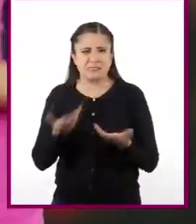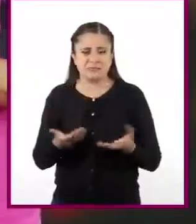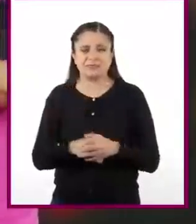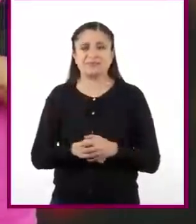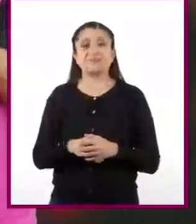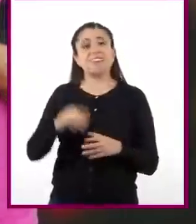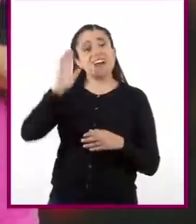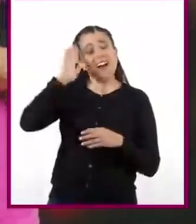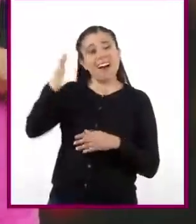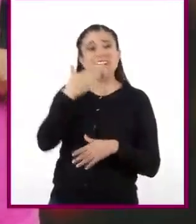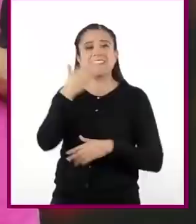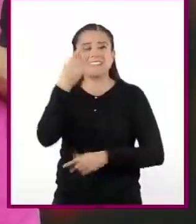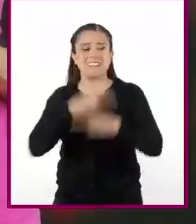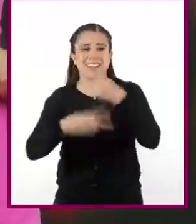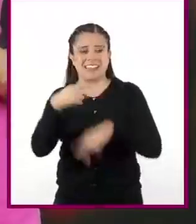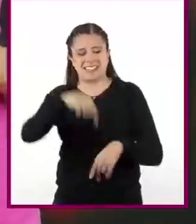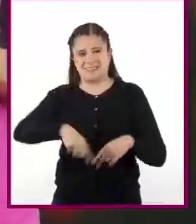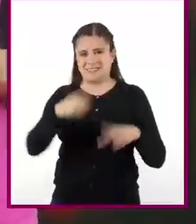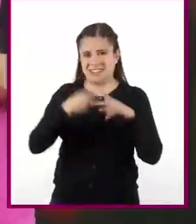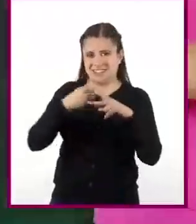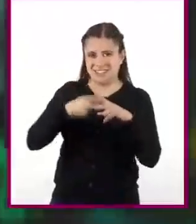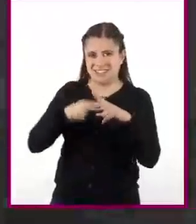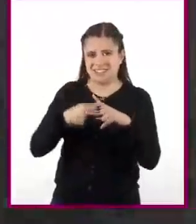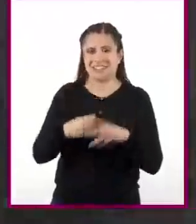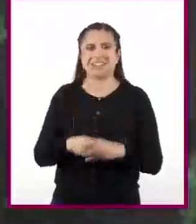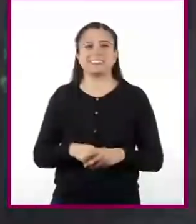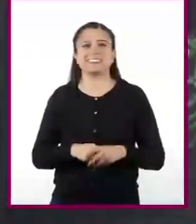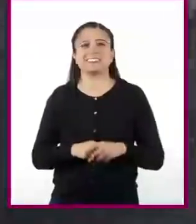Hola, bienvenidos al blog de las matemáticas.